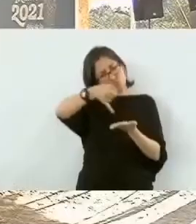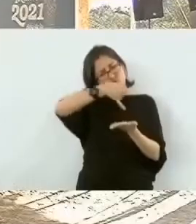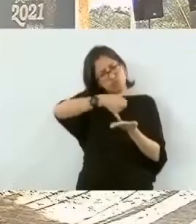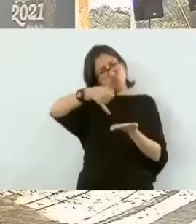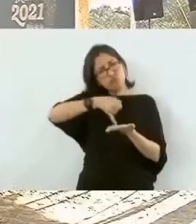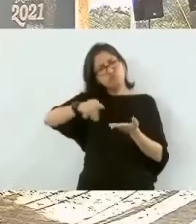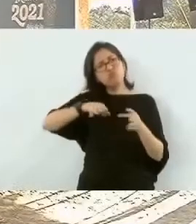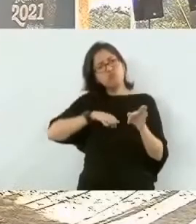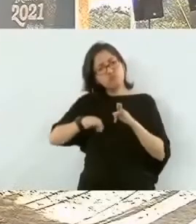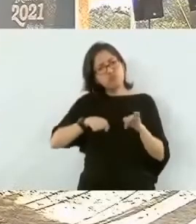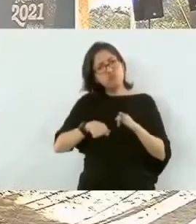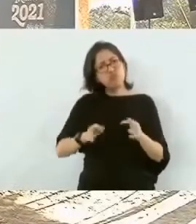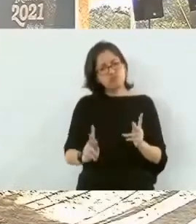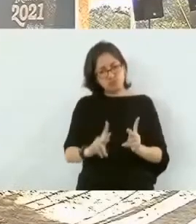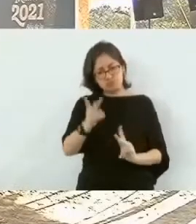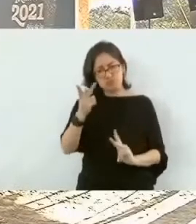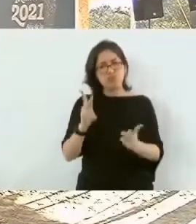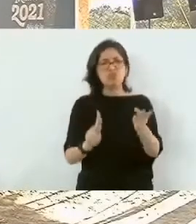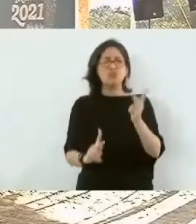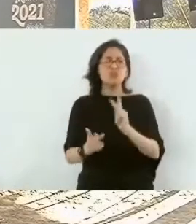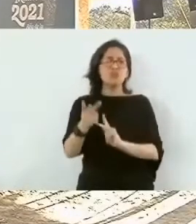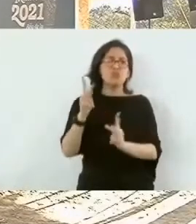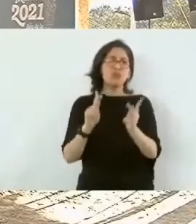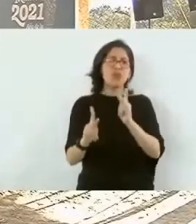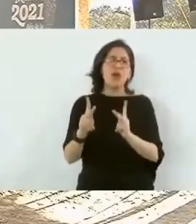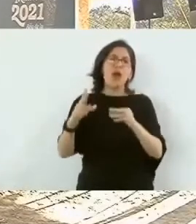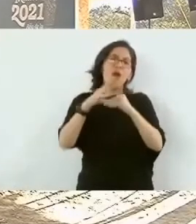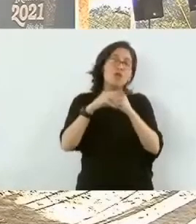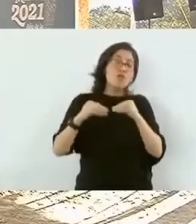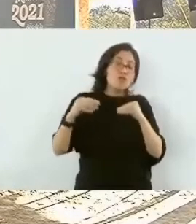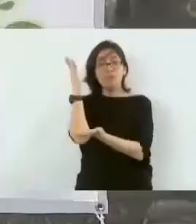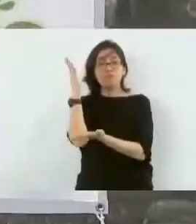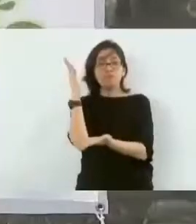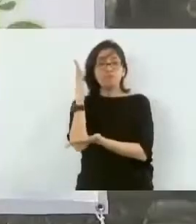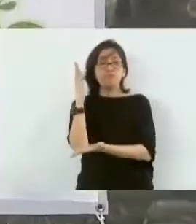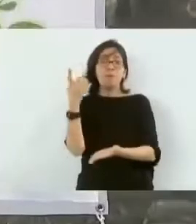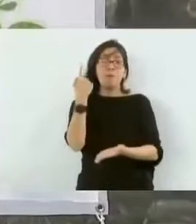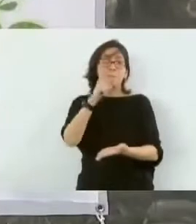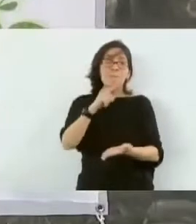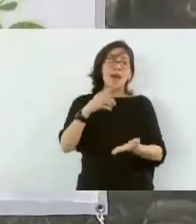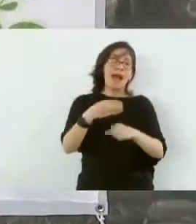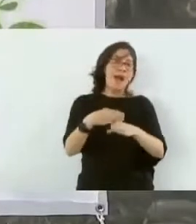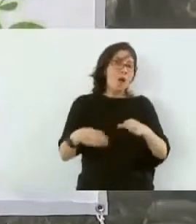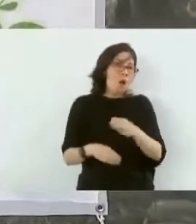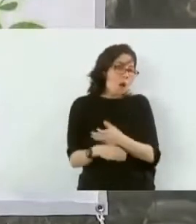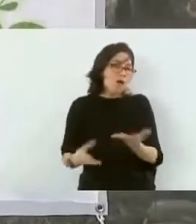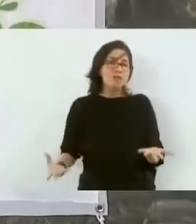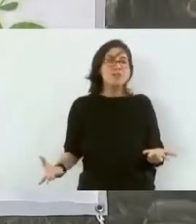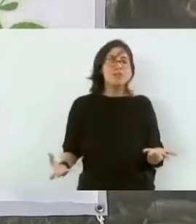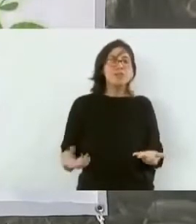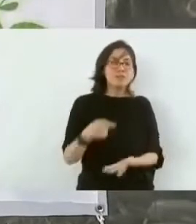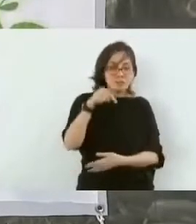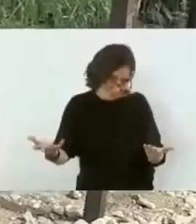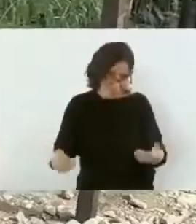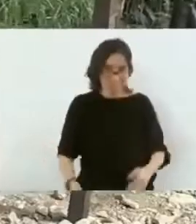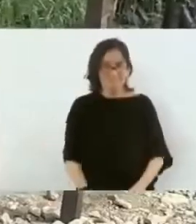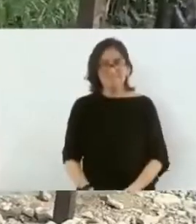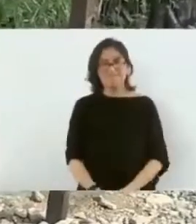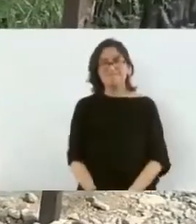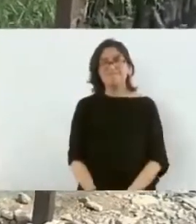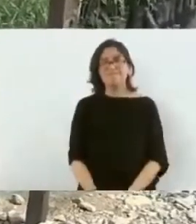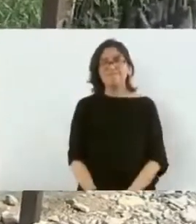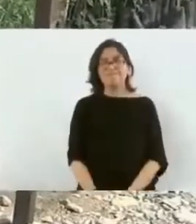plantando, sembrando, de árboles frutales, maderables, en San Luis Potosí, la